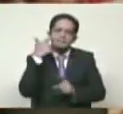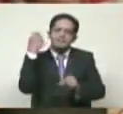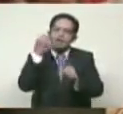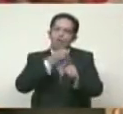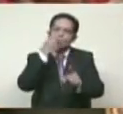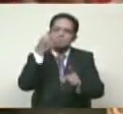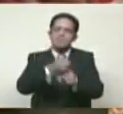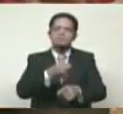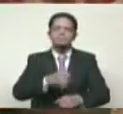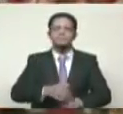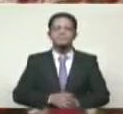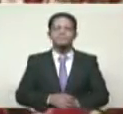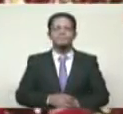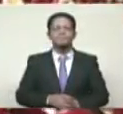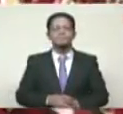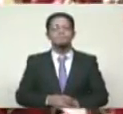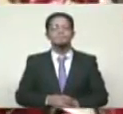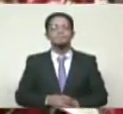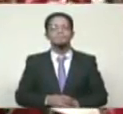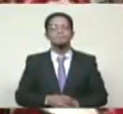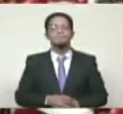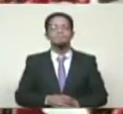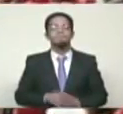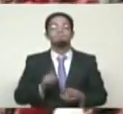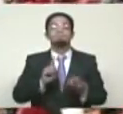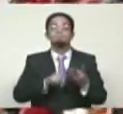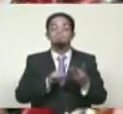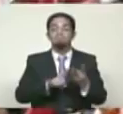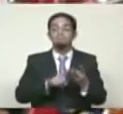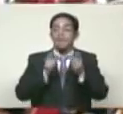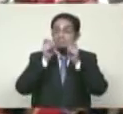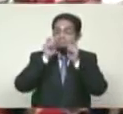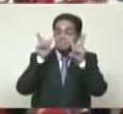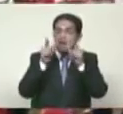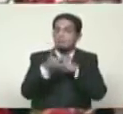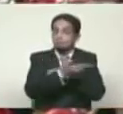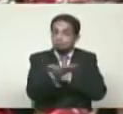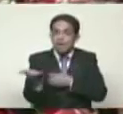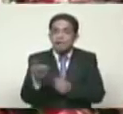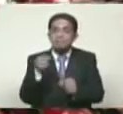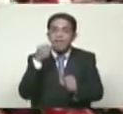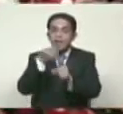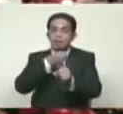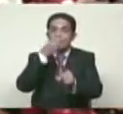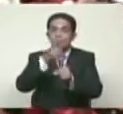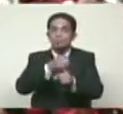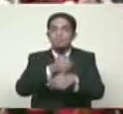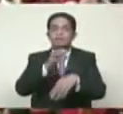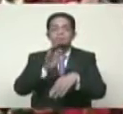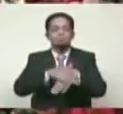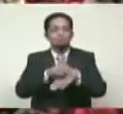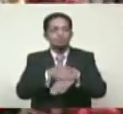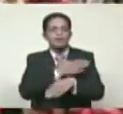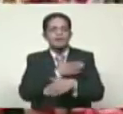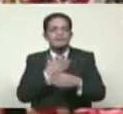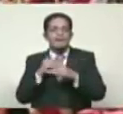Es admirable la batalla que estamos dando por la estabilidad política.